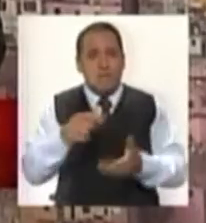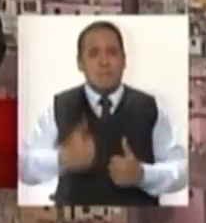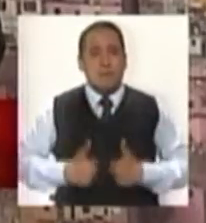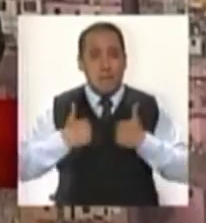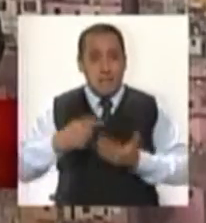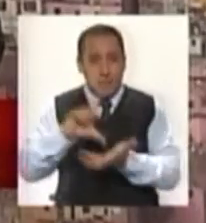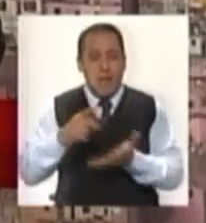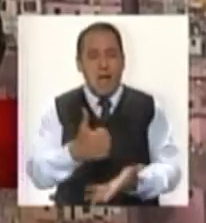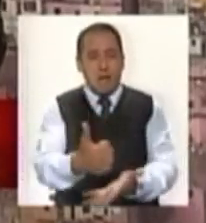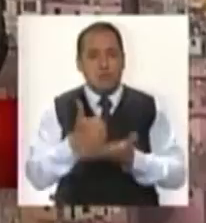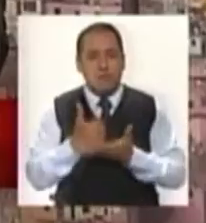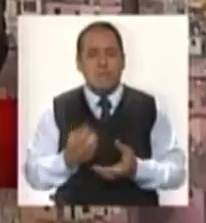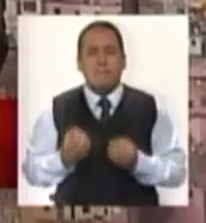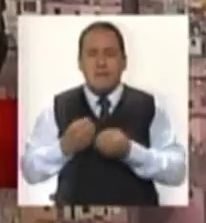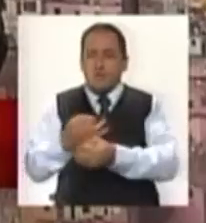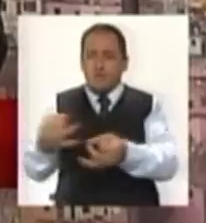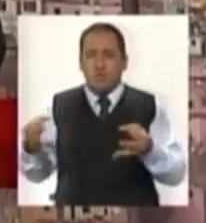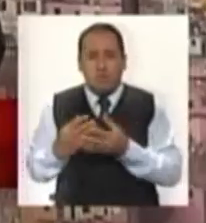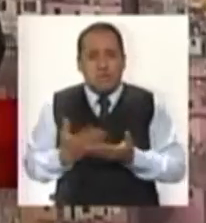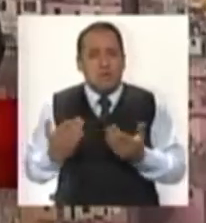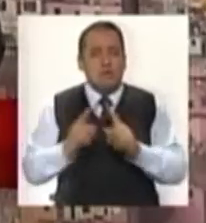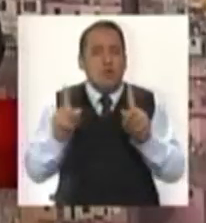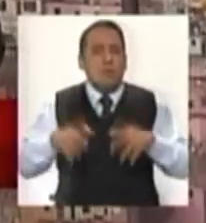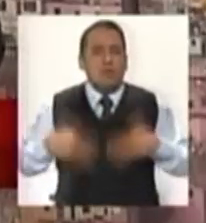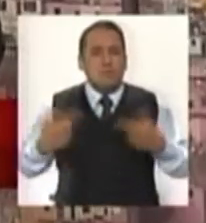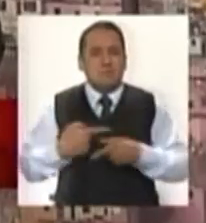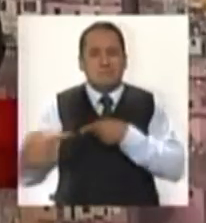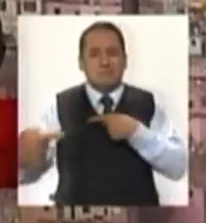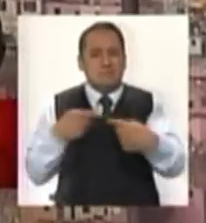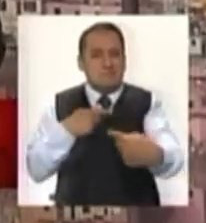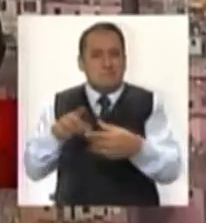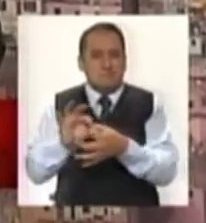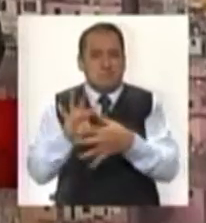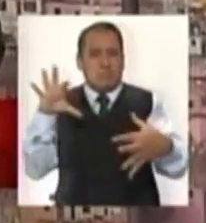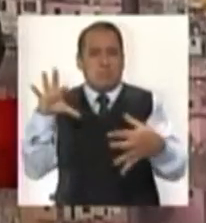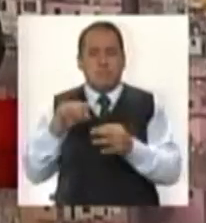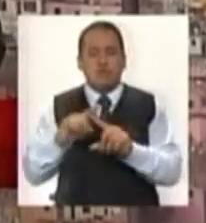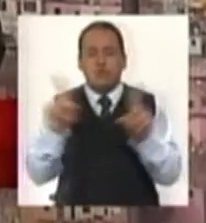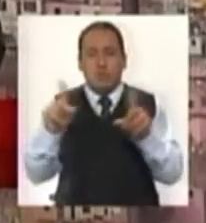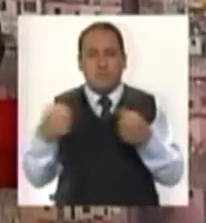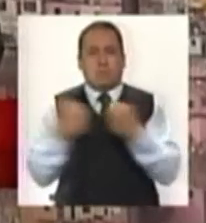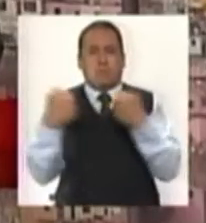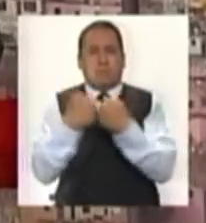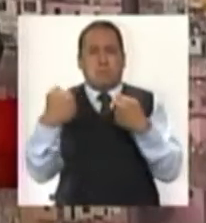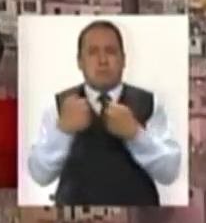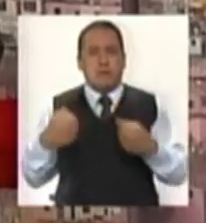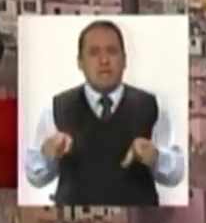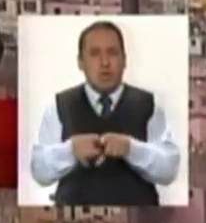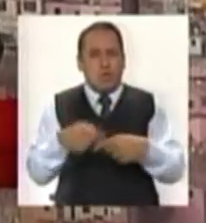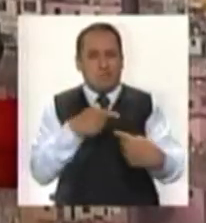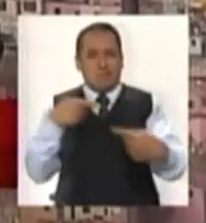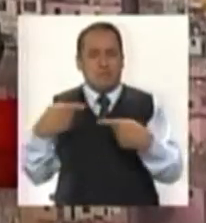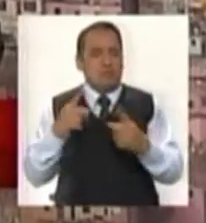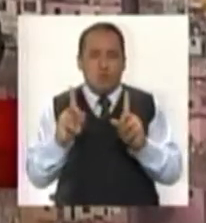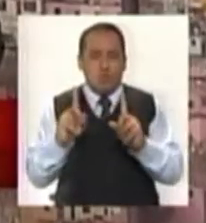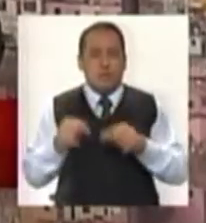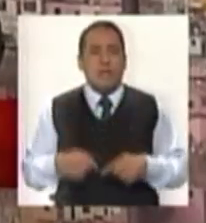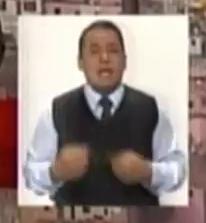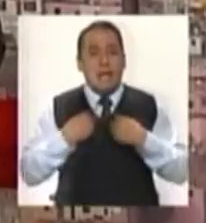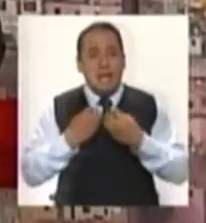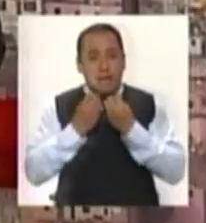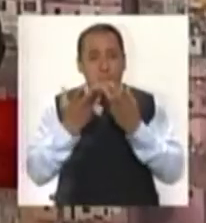vecinas. Para enfrentar estos retos no podemos desunirnos. No podemos enfrentarnos unos a otros como si fuéramos enemigos. El